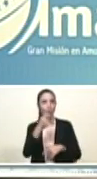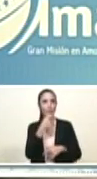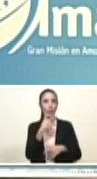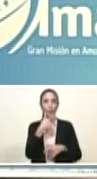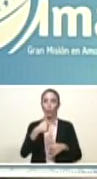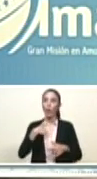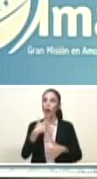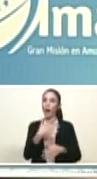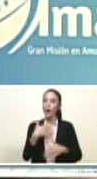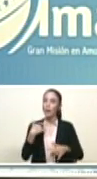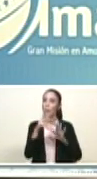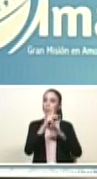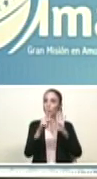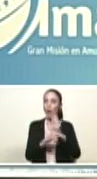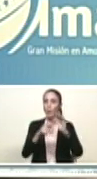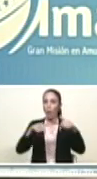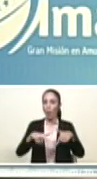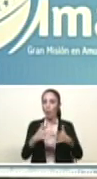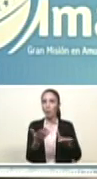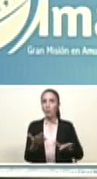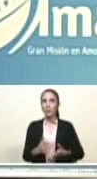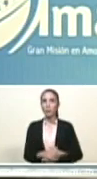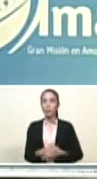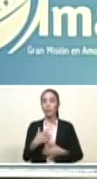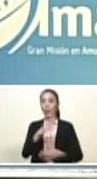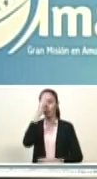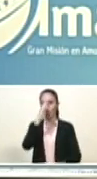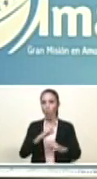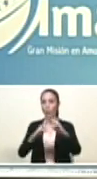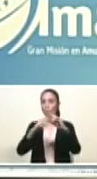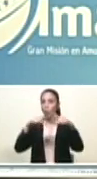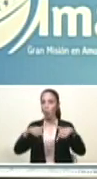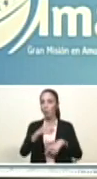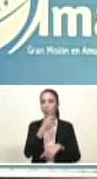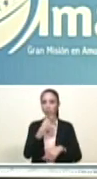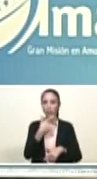este programa, este acto tan bonito